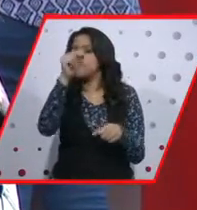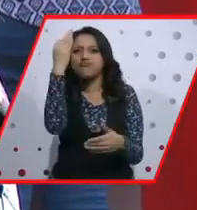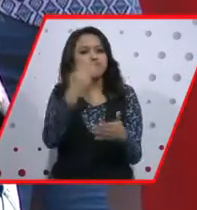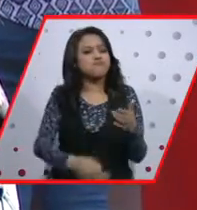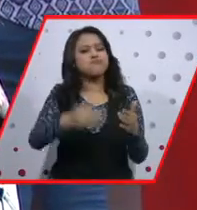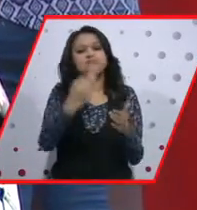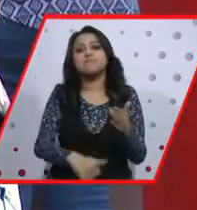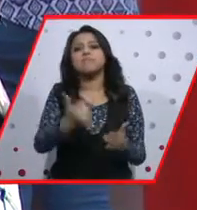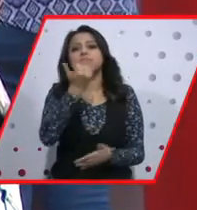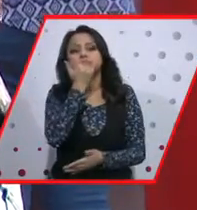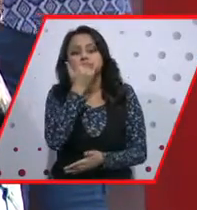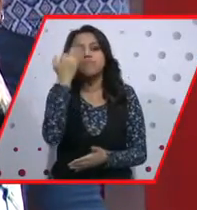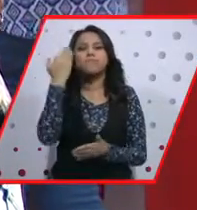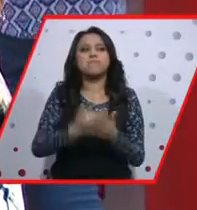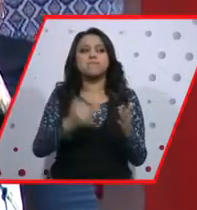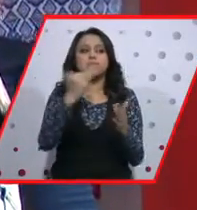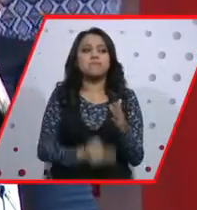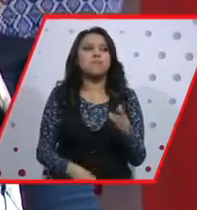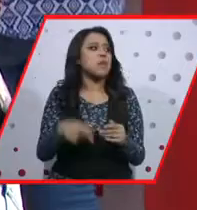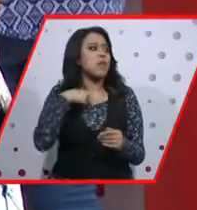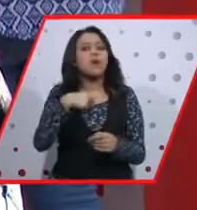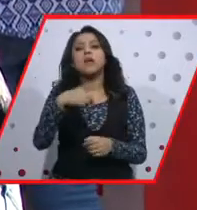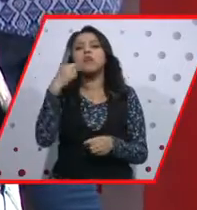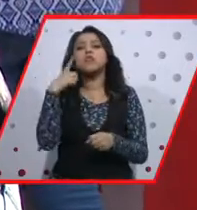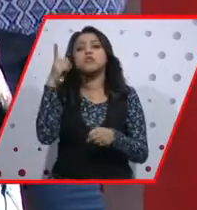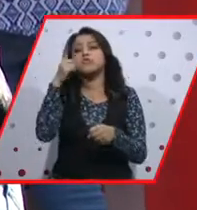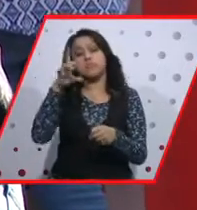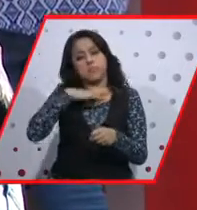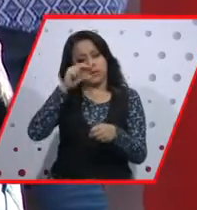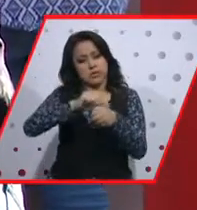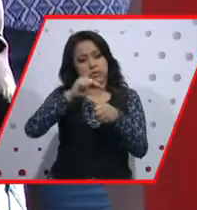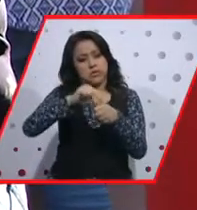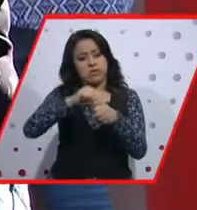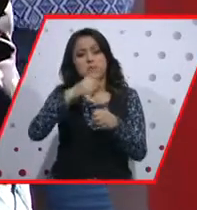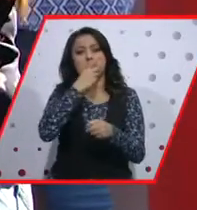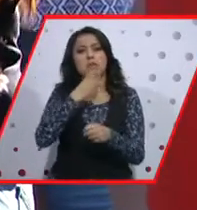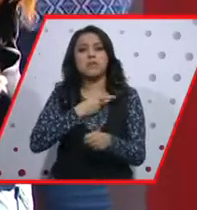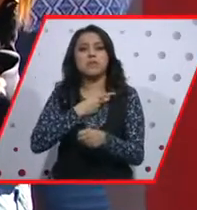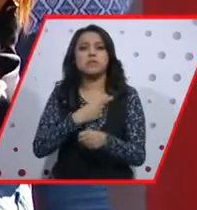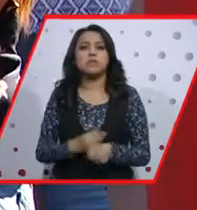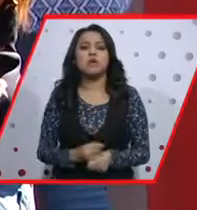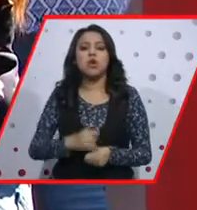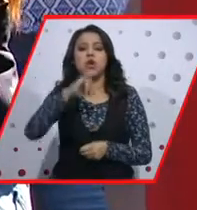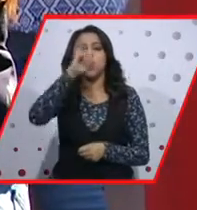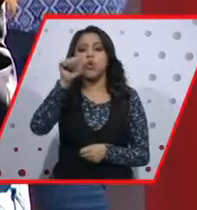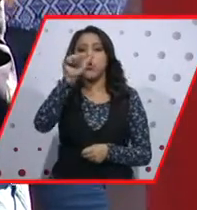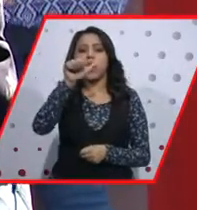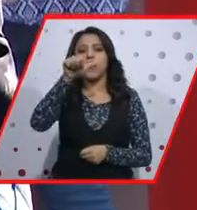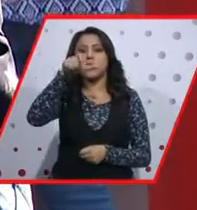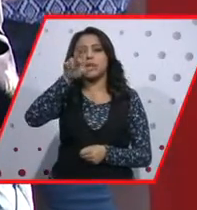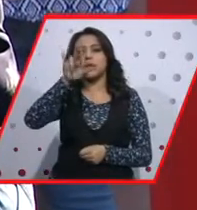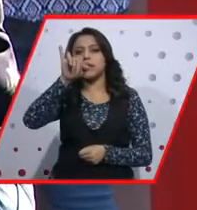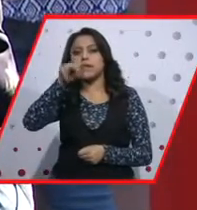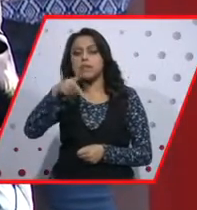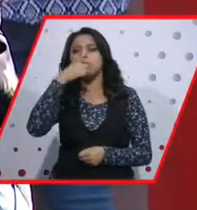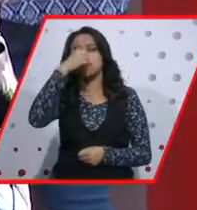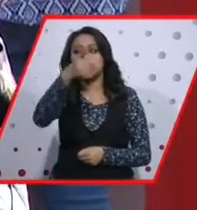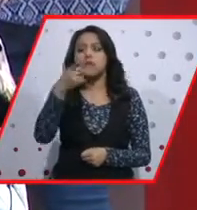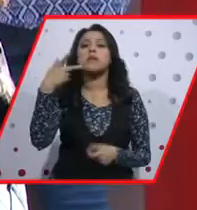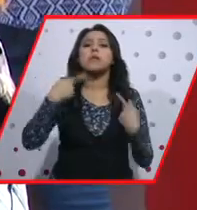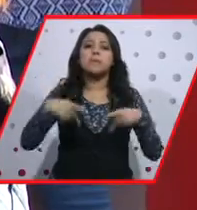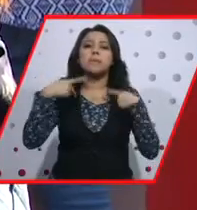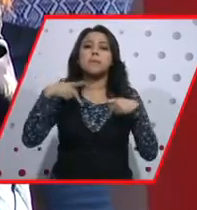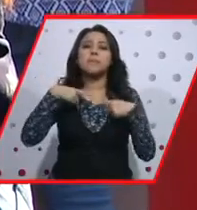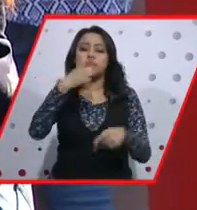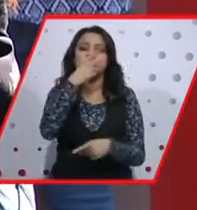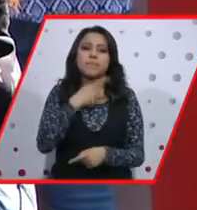bien. Entonces el doctor Julio Pérez me indica con el señor Joaquín López Ochoa, que es el proveedor, y